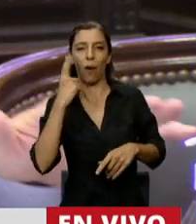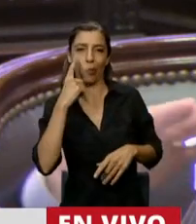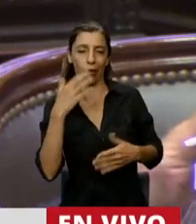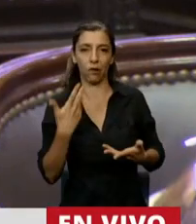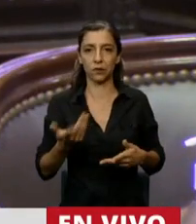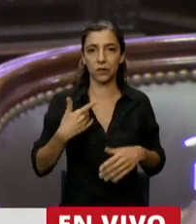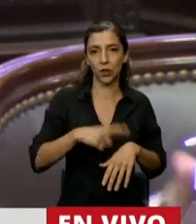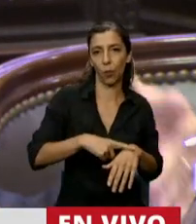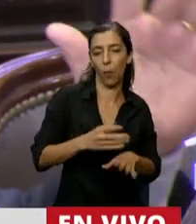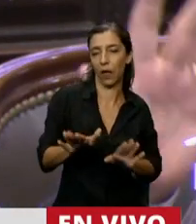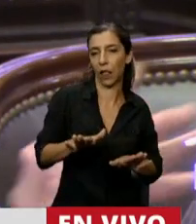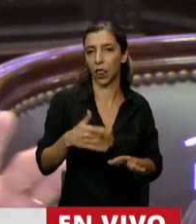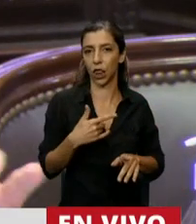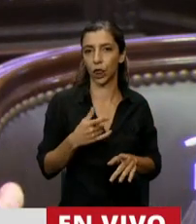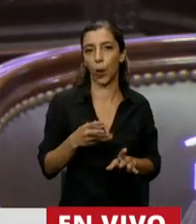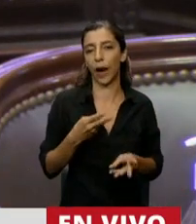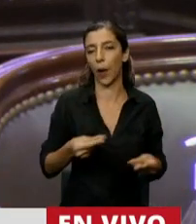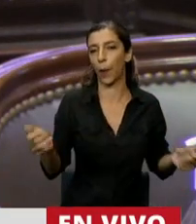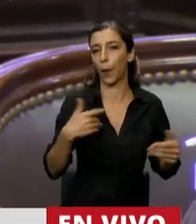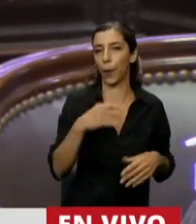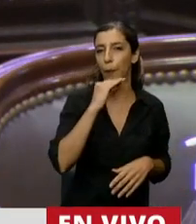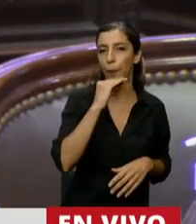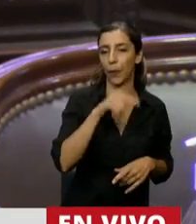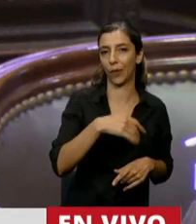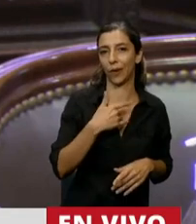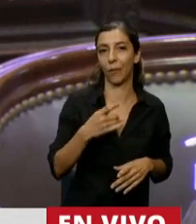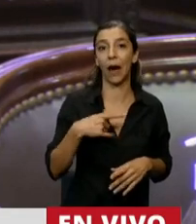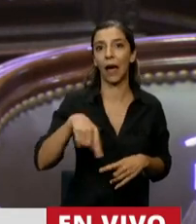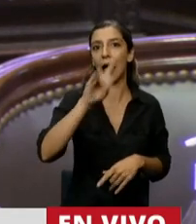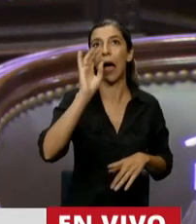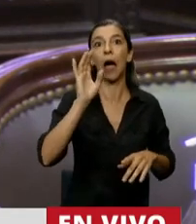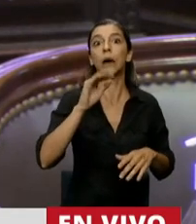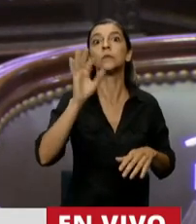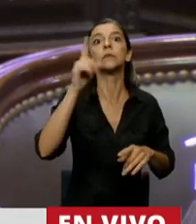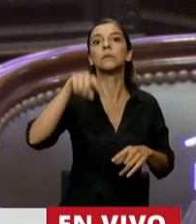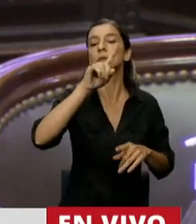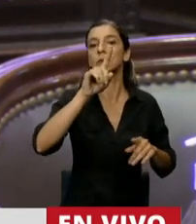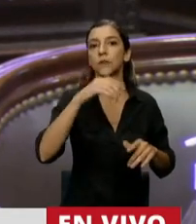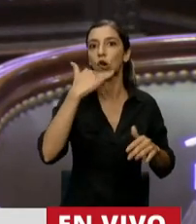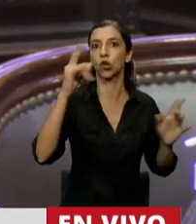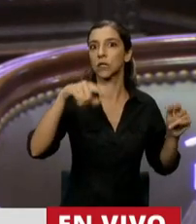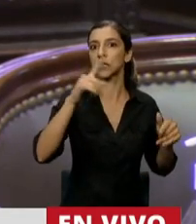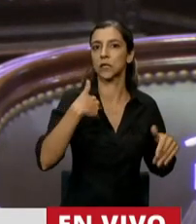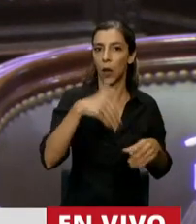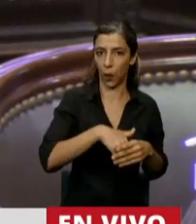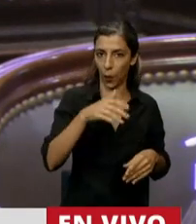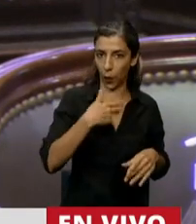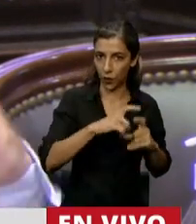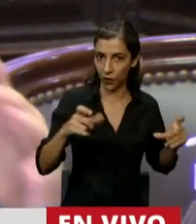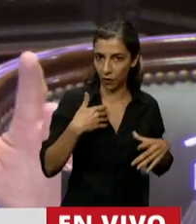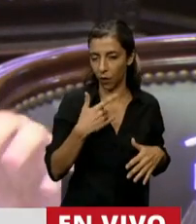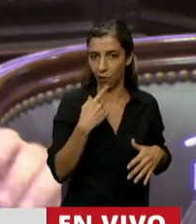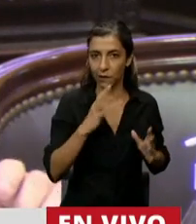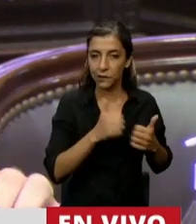de que esto pase livianito y que nadie se entere que votamos esta fórmula. ¡No! Y en la época del anterior